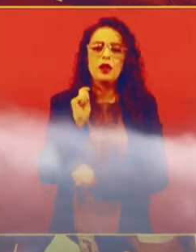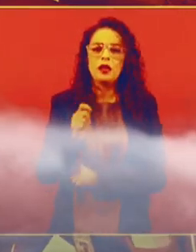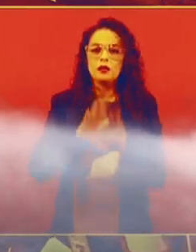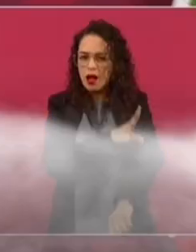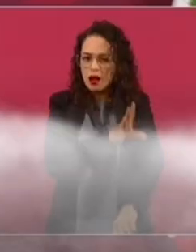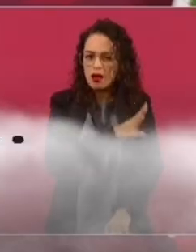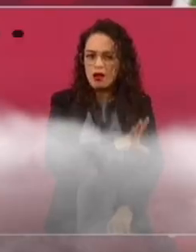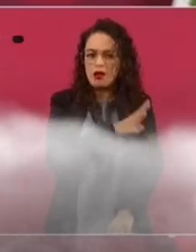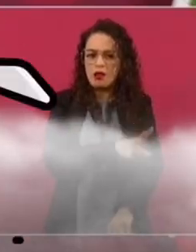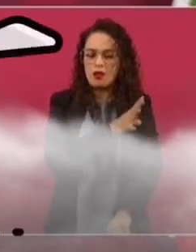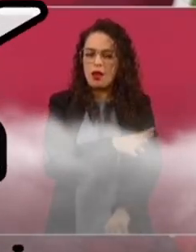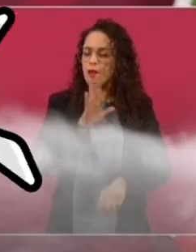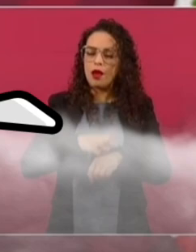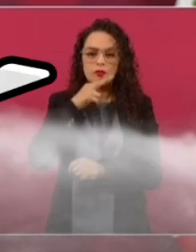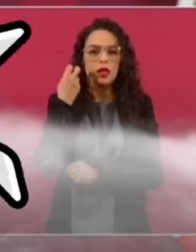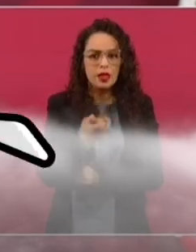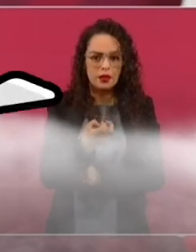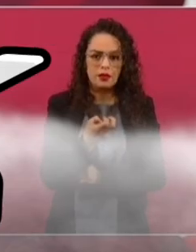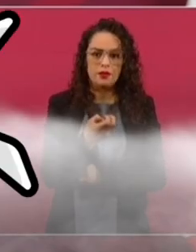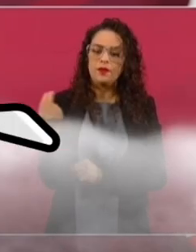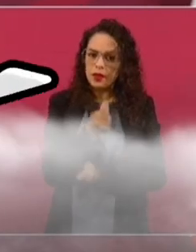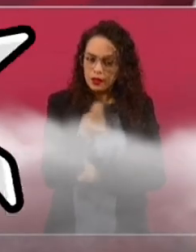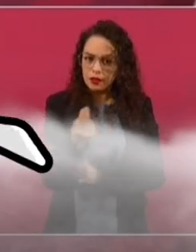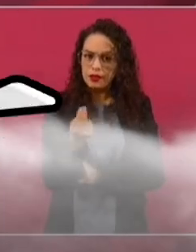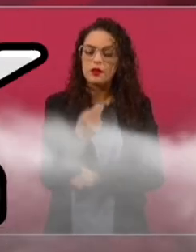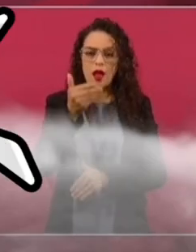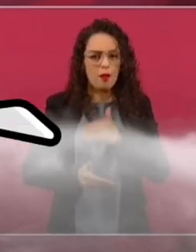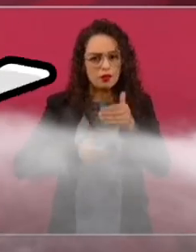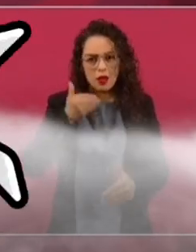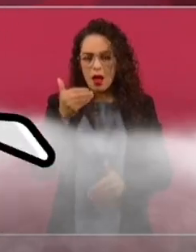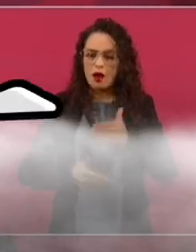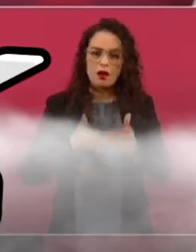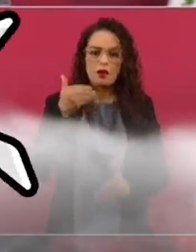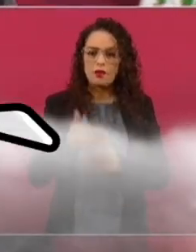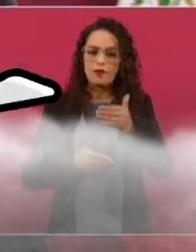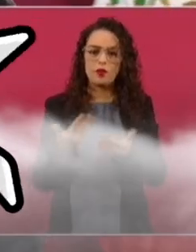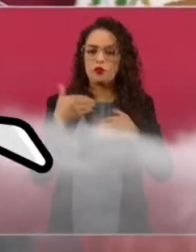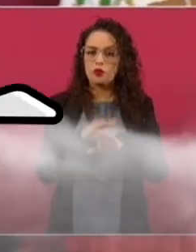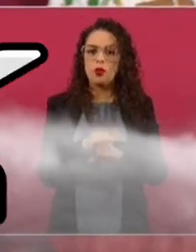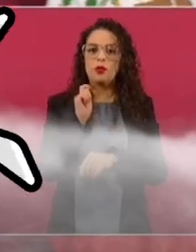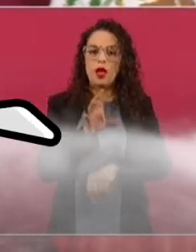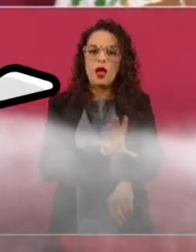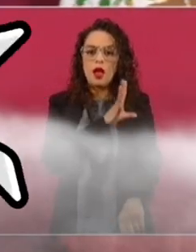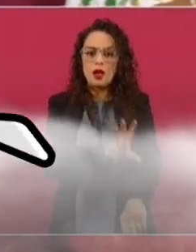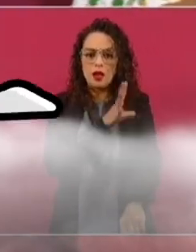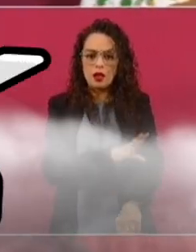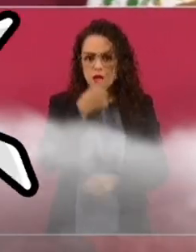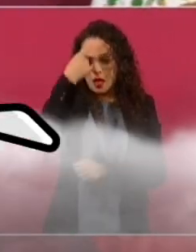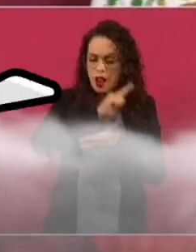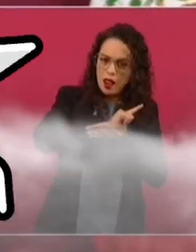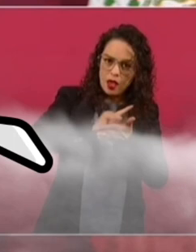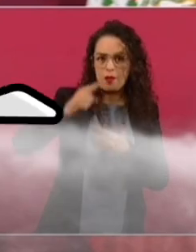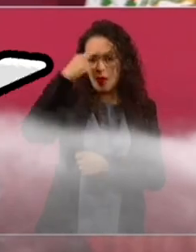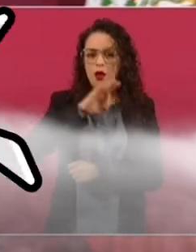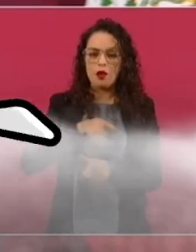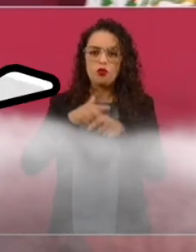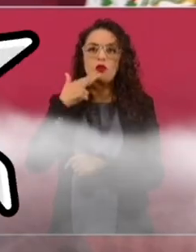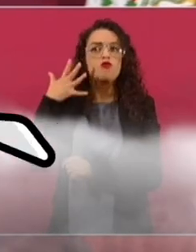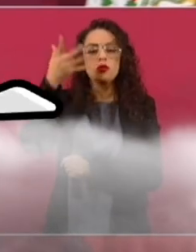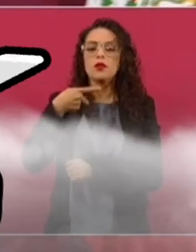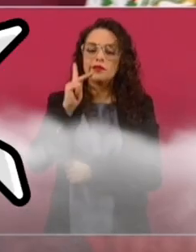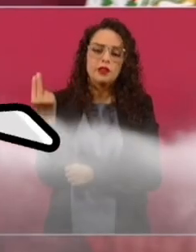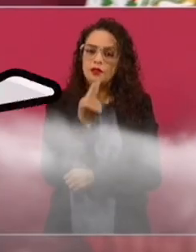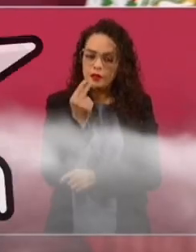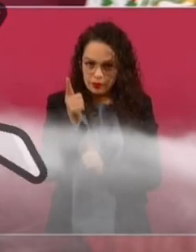transición energética. Lo mejor es que se avance en energías renovables, limpias, pero son